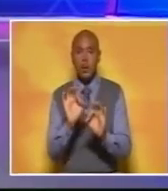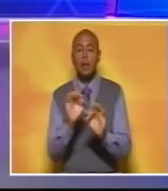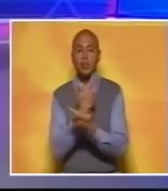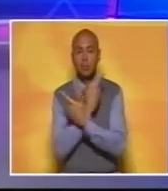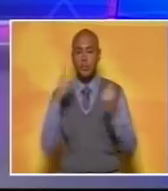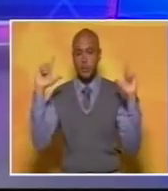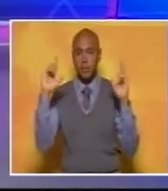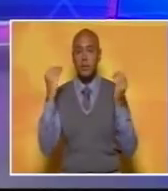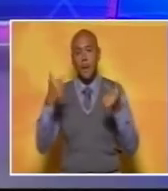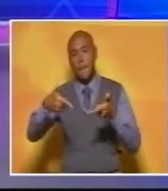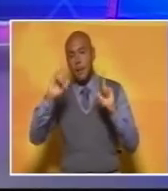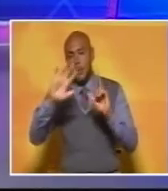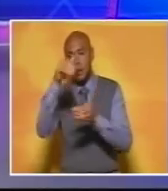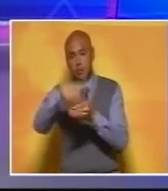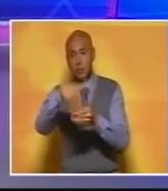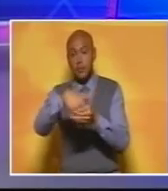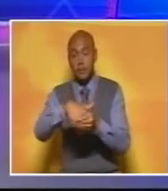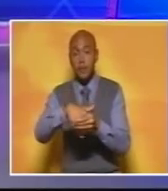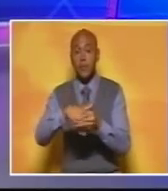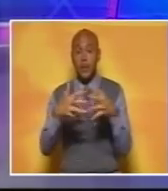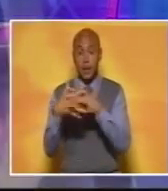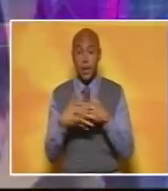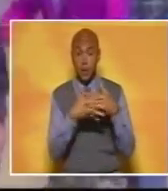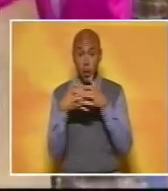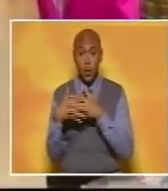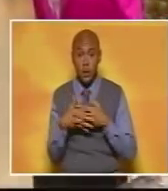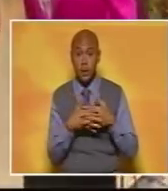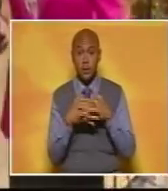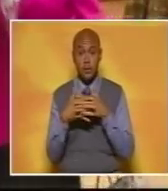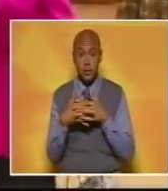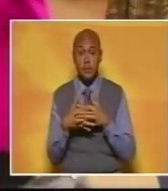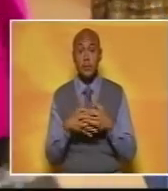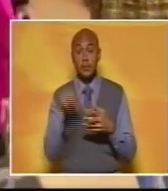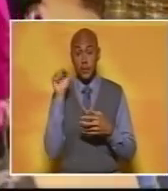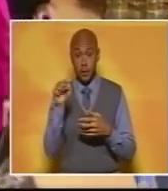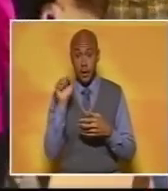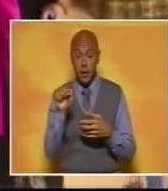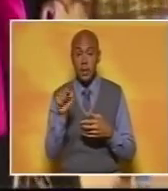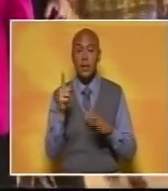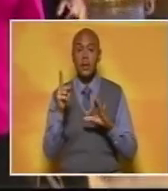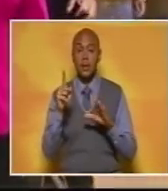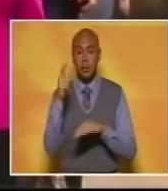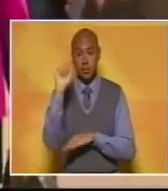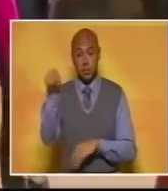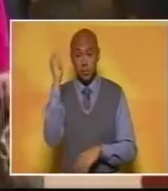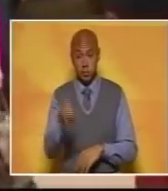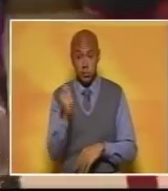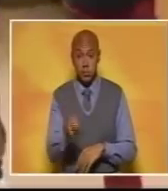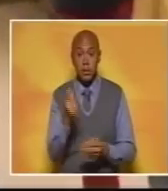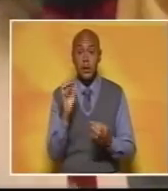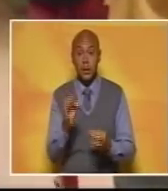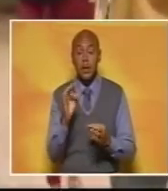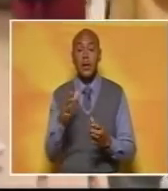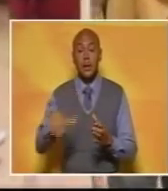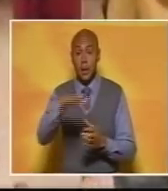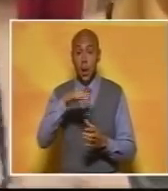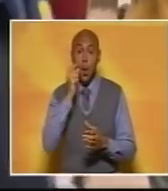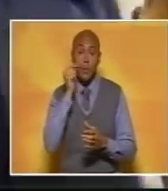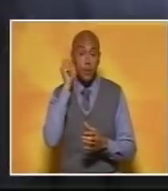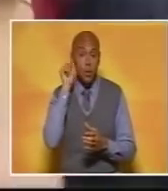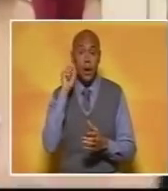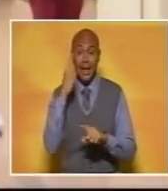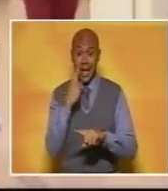a votar en los Estados Unidos. La ceremonia en un tribunal del condado de Miami-Dade tenía la intención de mostrar que los